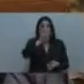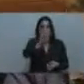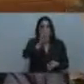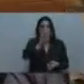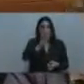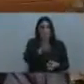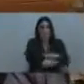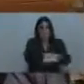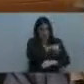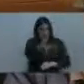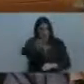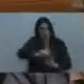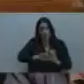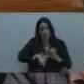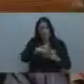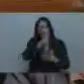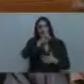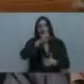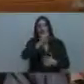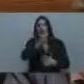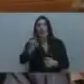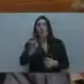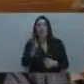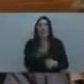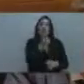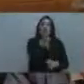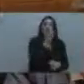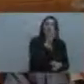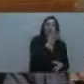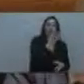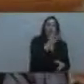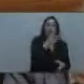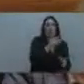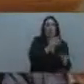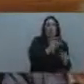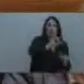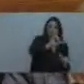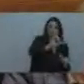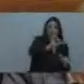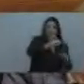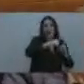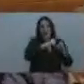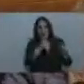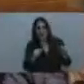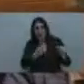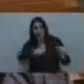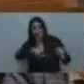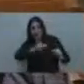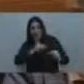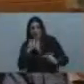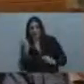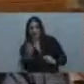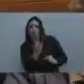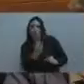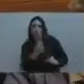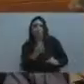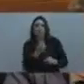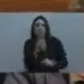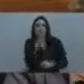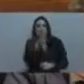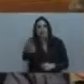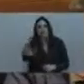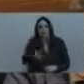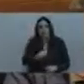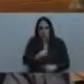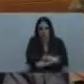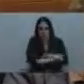2011, compartieron un triunvirato de poder el Partido Socialista porque gobernaban en Gijón, en Asturias y en España. Y de aquellos años, lo